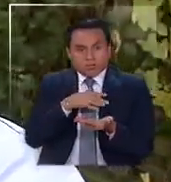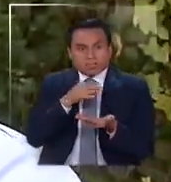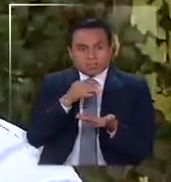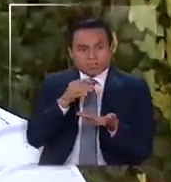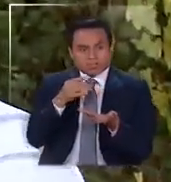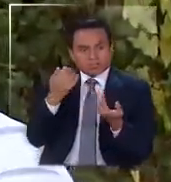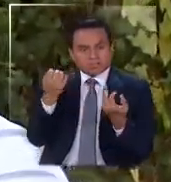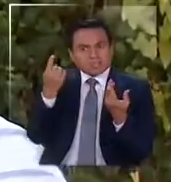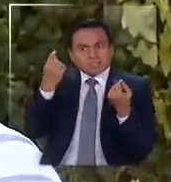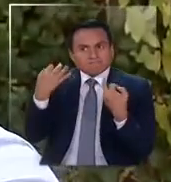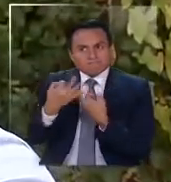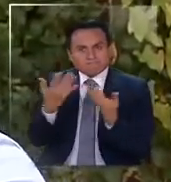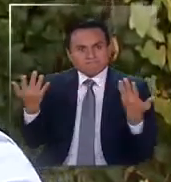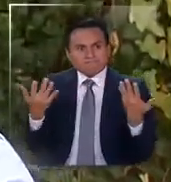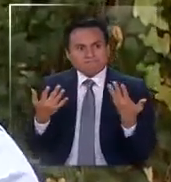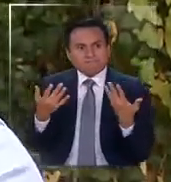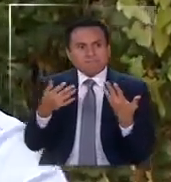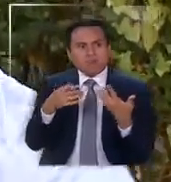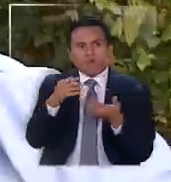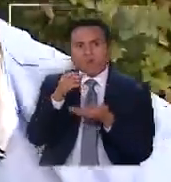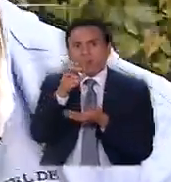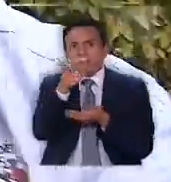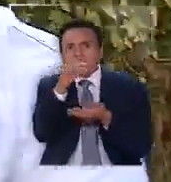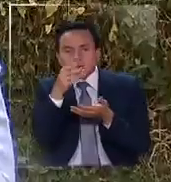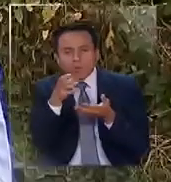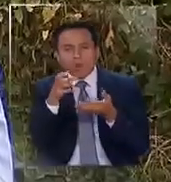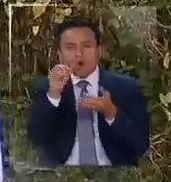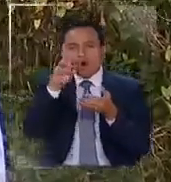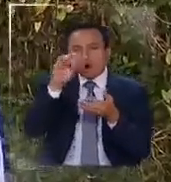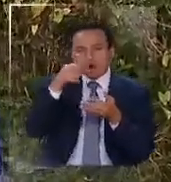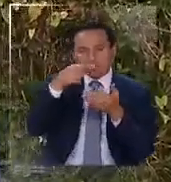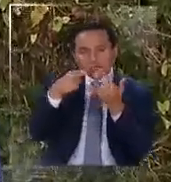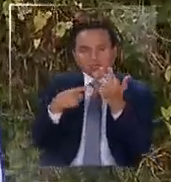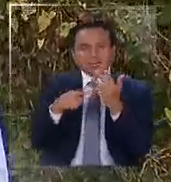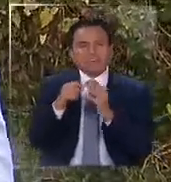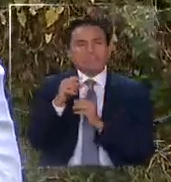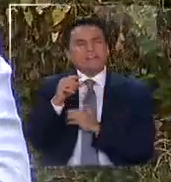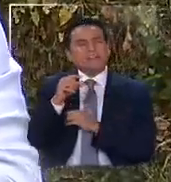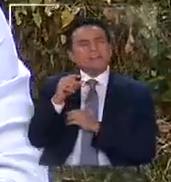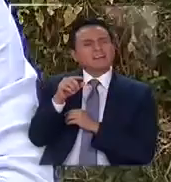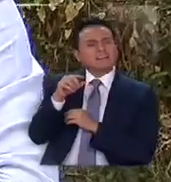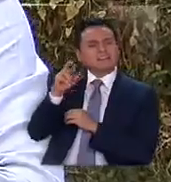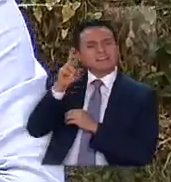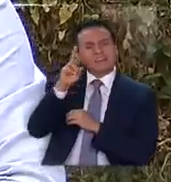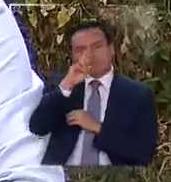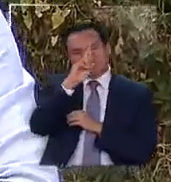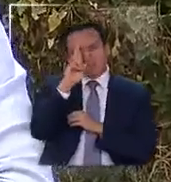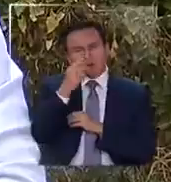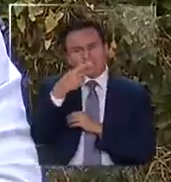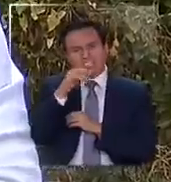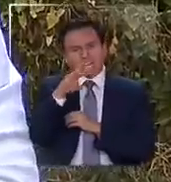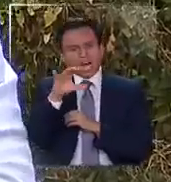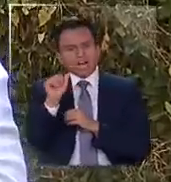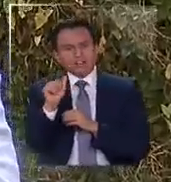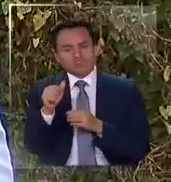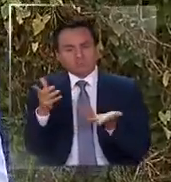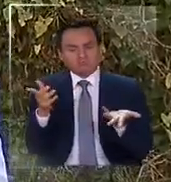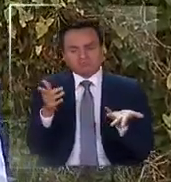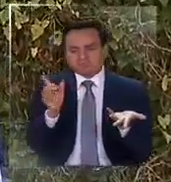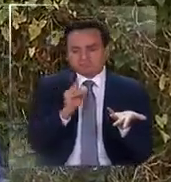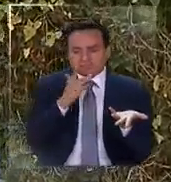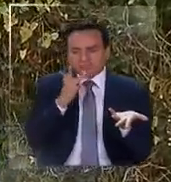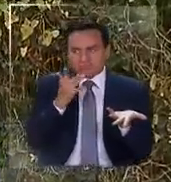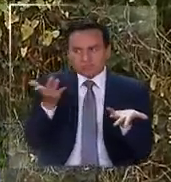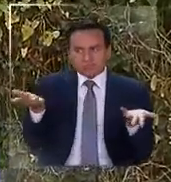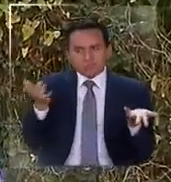que no te explicáis. Telegrama, Copihue. No. ¿De Huachaca alguna vez? Tampoco, me habría encantado ser Huachaca. Yo soy atorrante como todos, pero